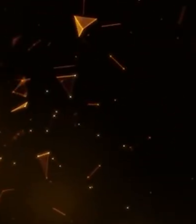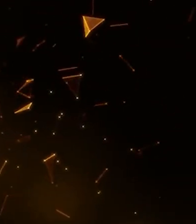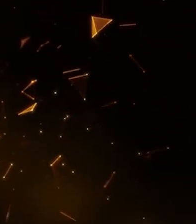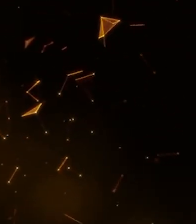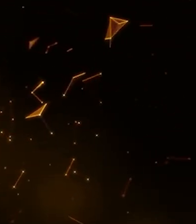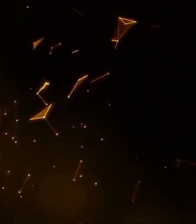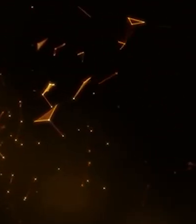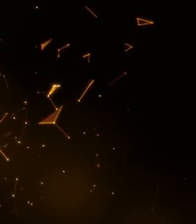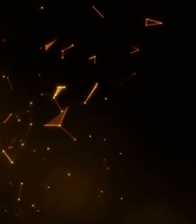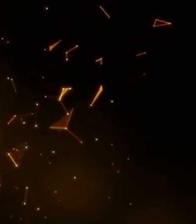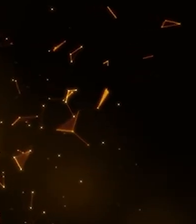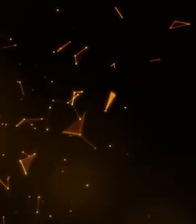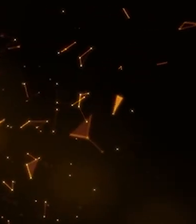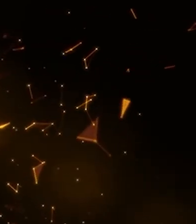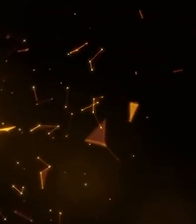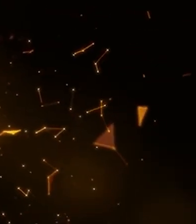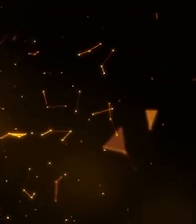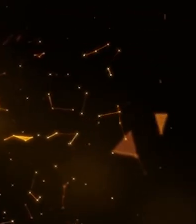Gracias.